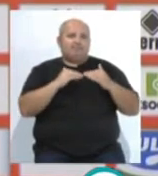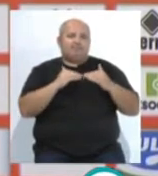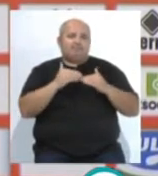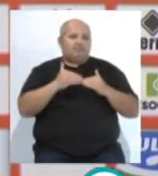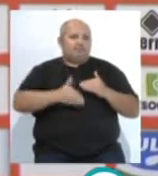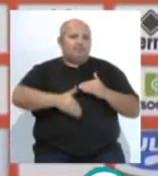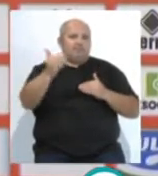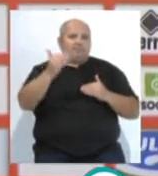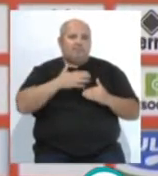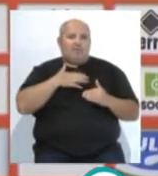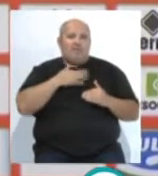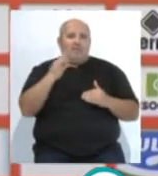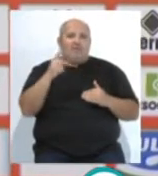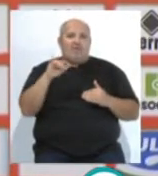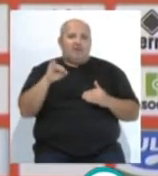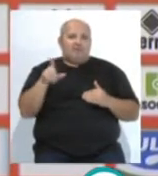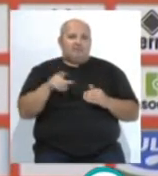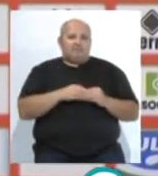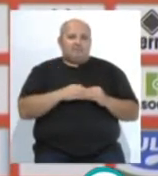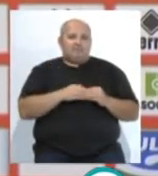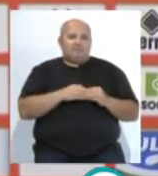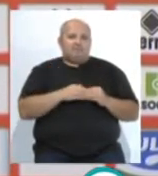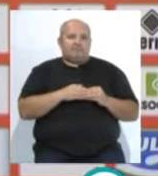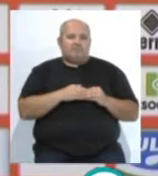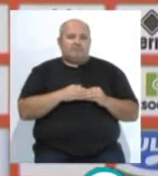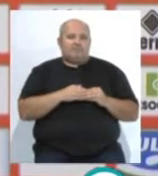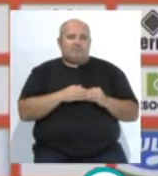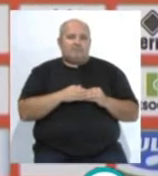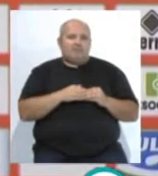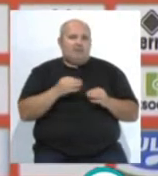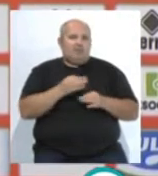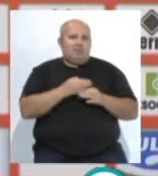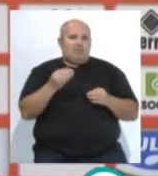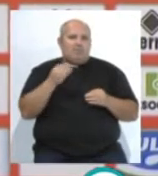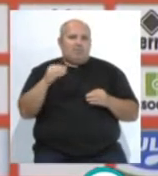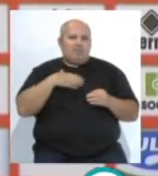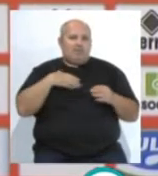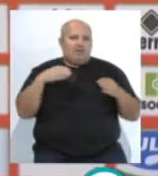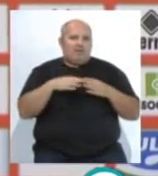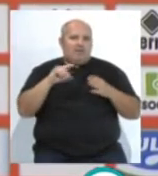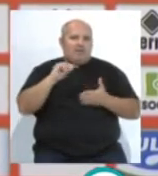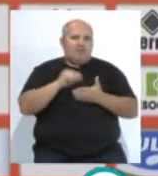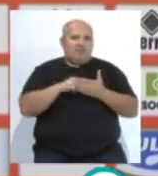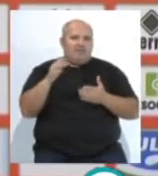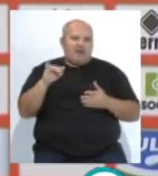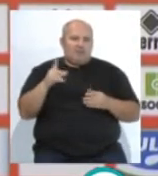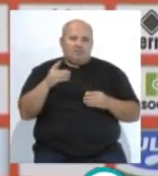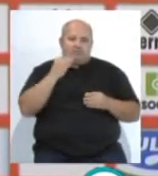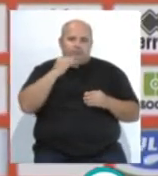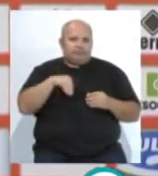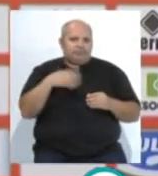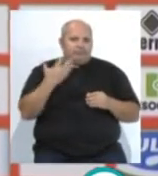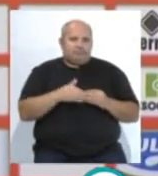quedan por delante. Y lo de Fali, bueno, yo creo que es un acierto más del Cádiz fichando un jugador así,